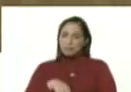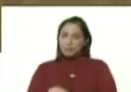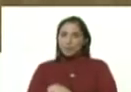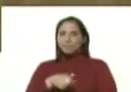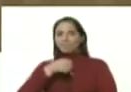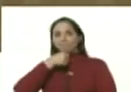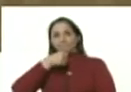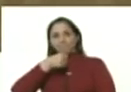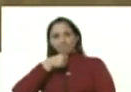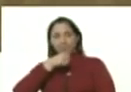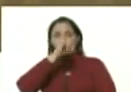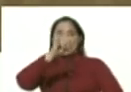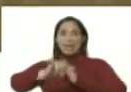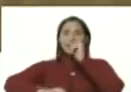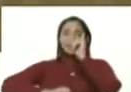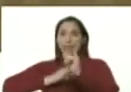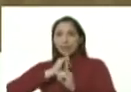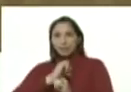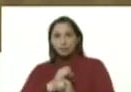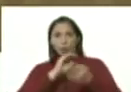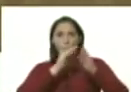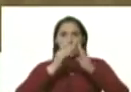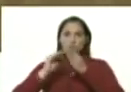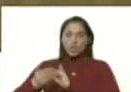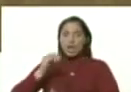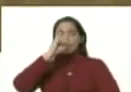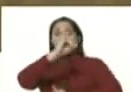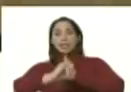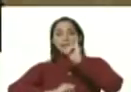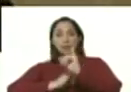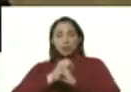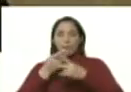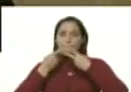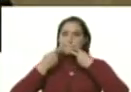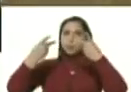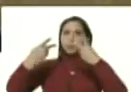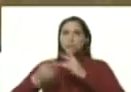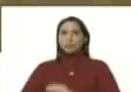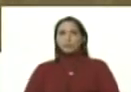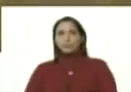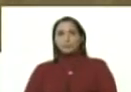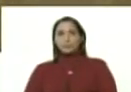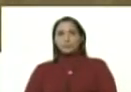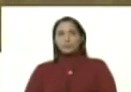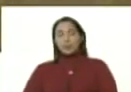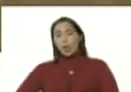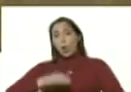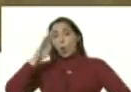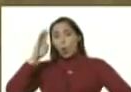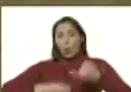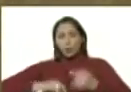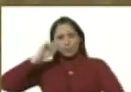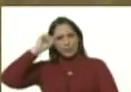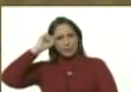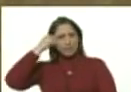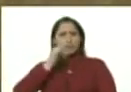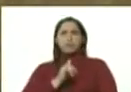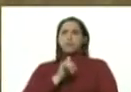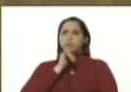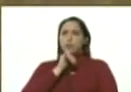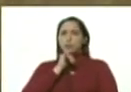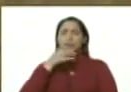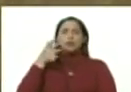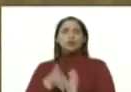medios internacionales, con la comunidad internacional, últimas reflexiones e informaciones de la